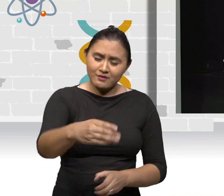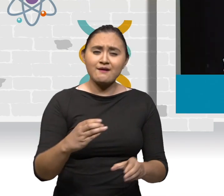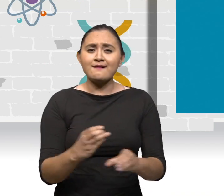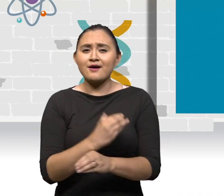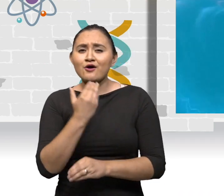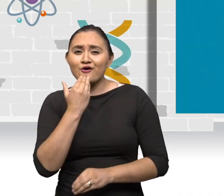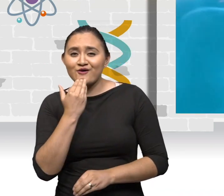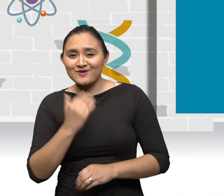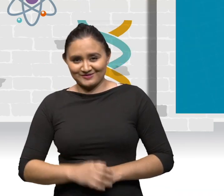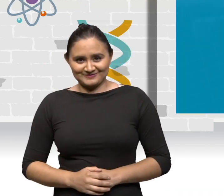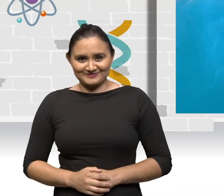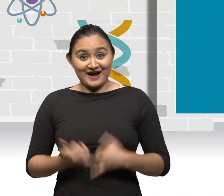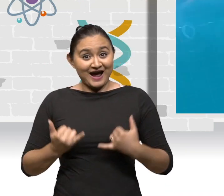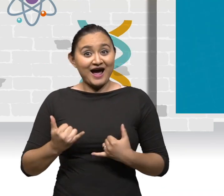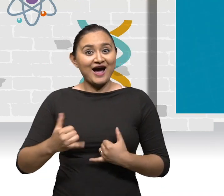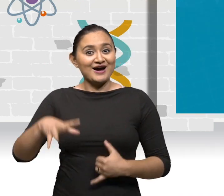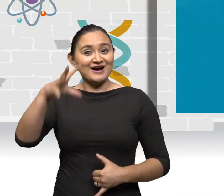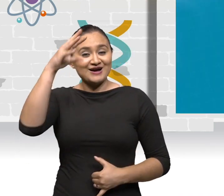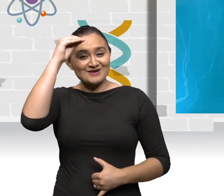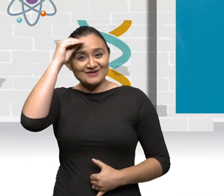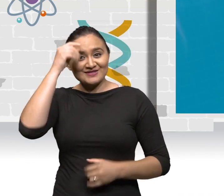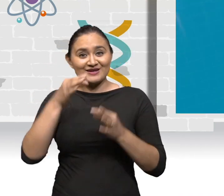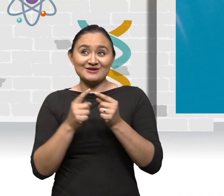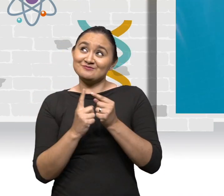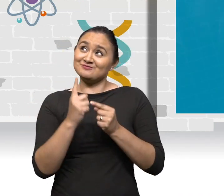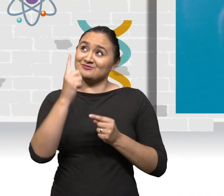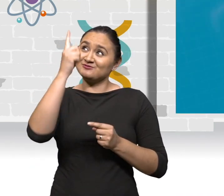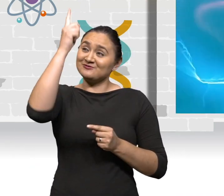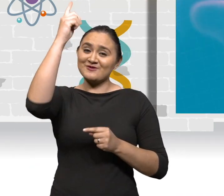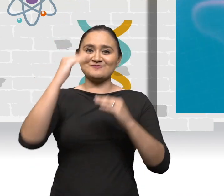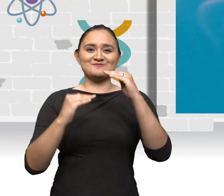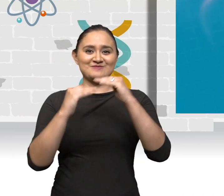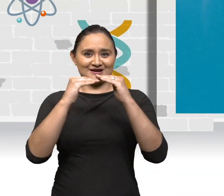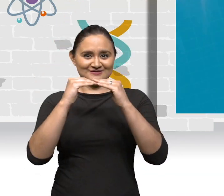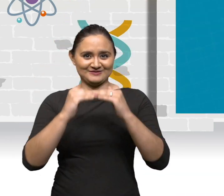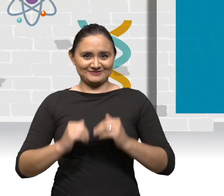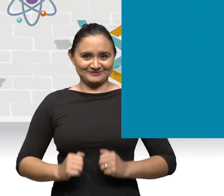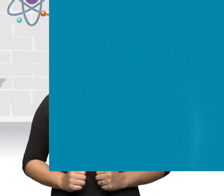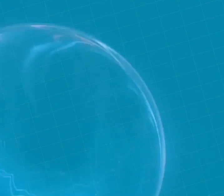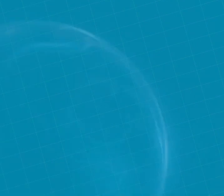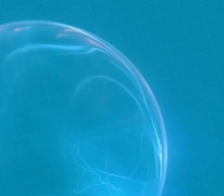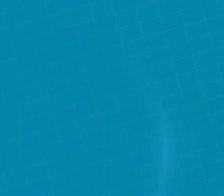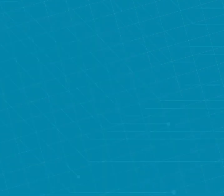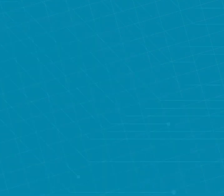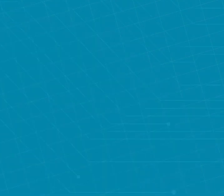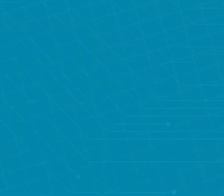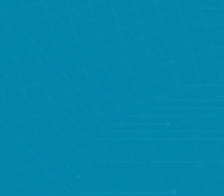juego? Hola, hoy te hablaré de altura máxima.